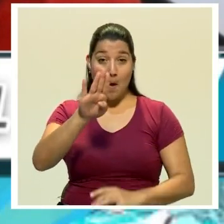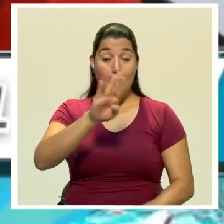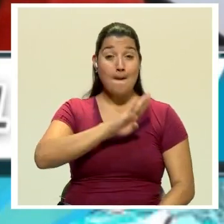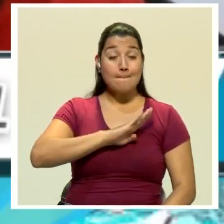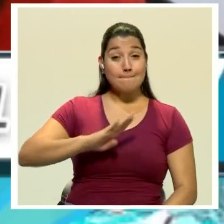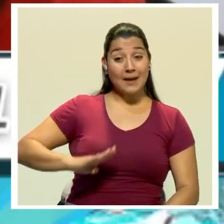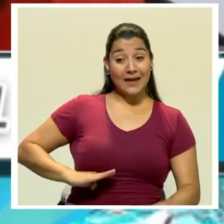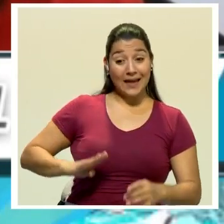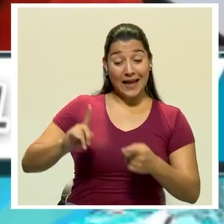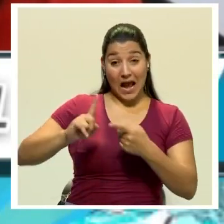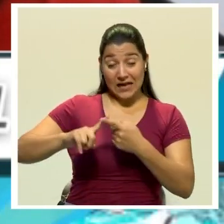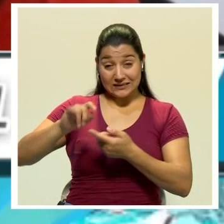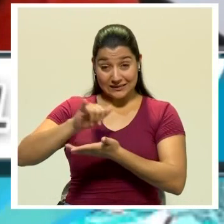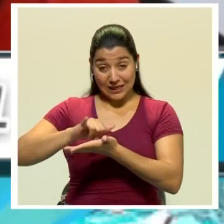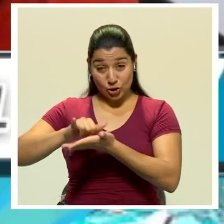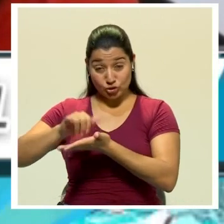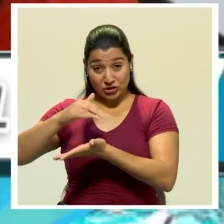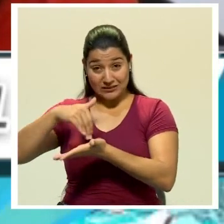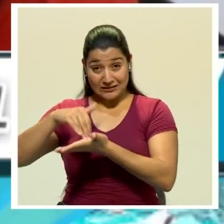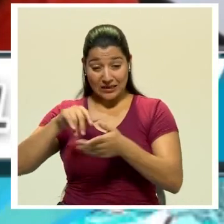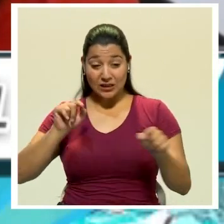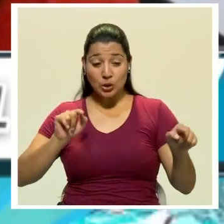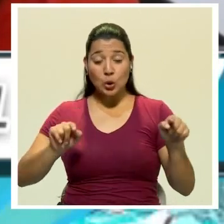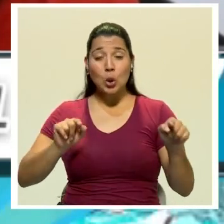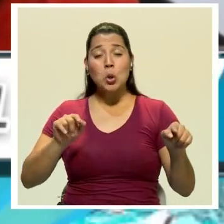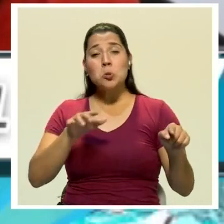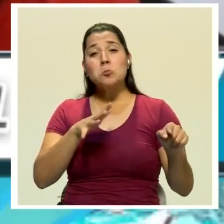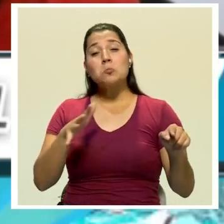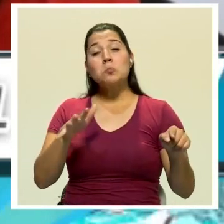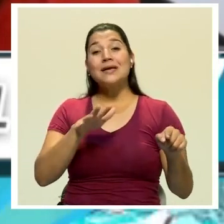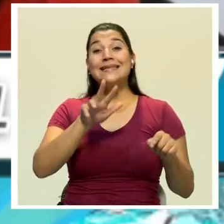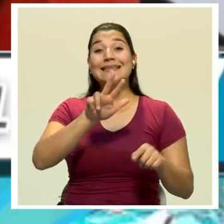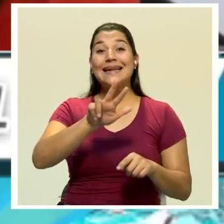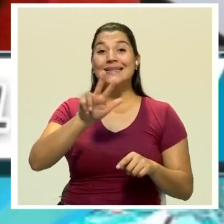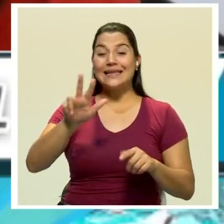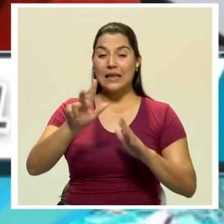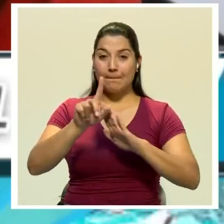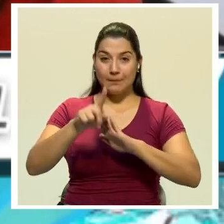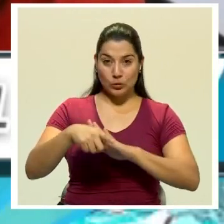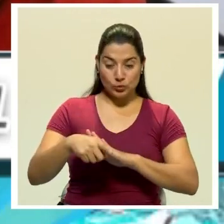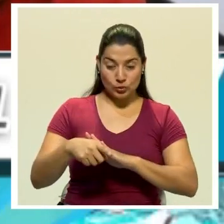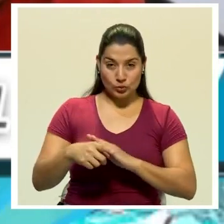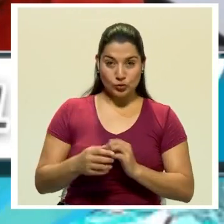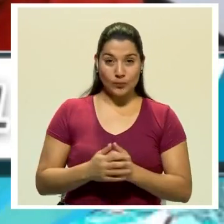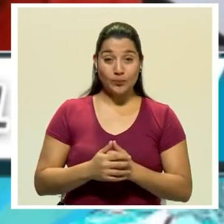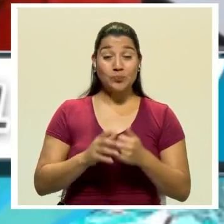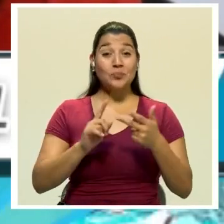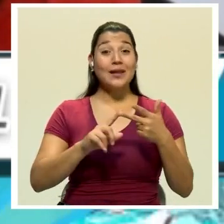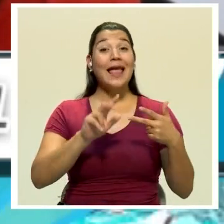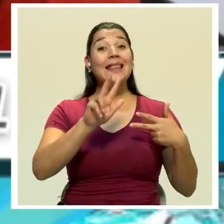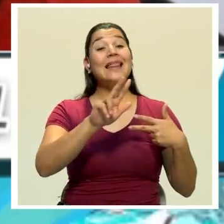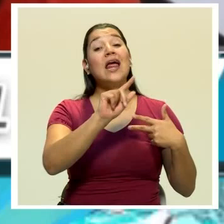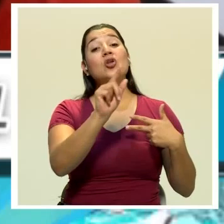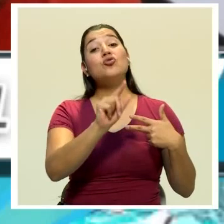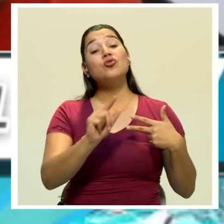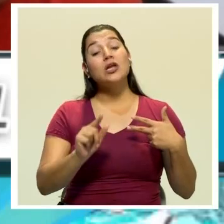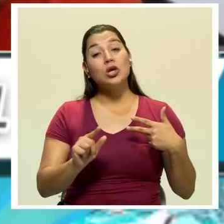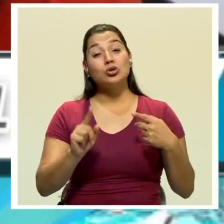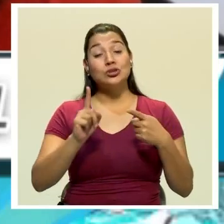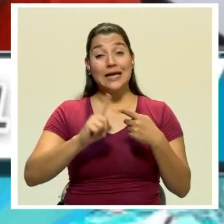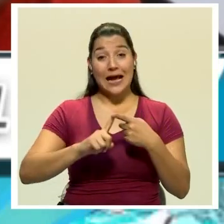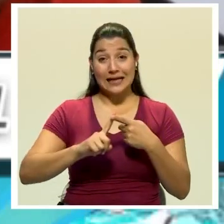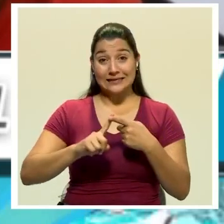estación del Atlántico, es decir, hacia San José Centro, estamos hablando de 33 minutos. De Tres Ríos